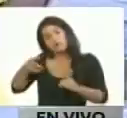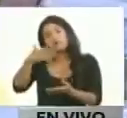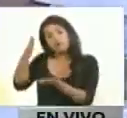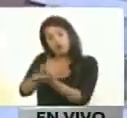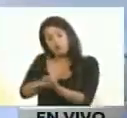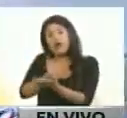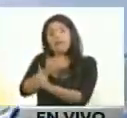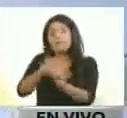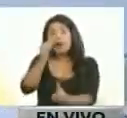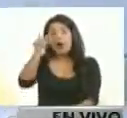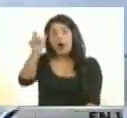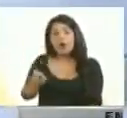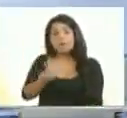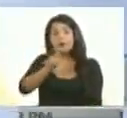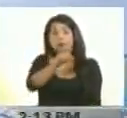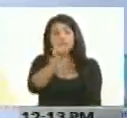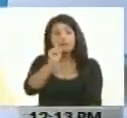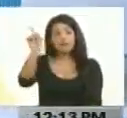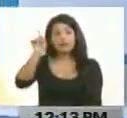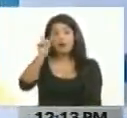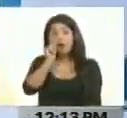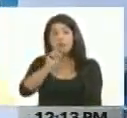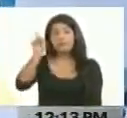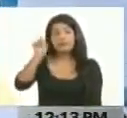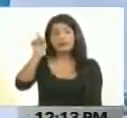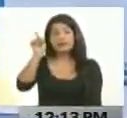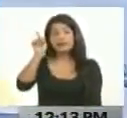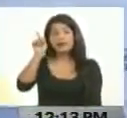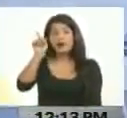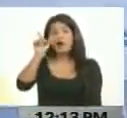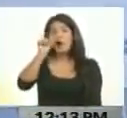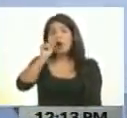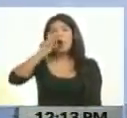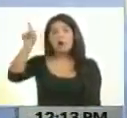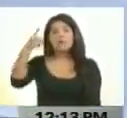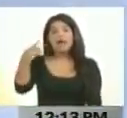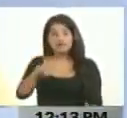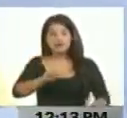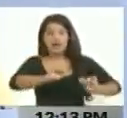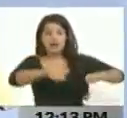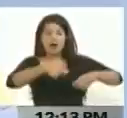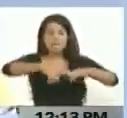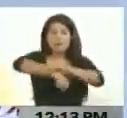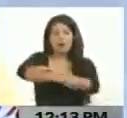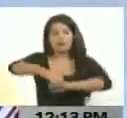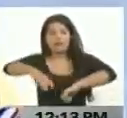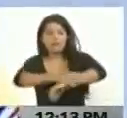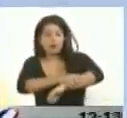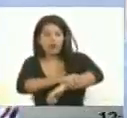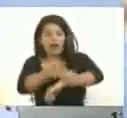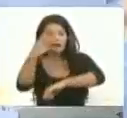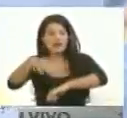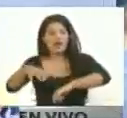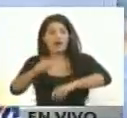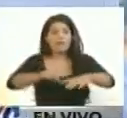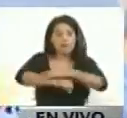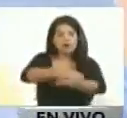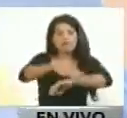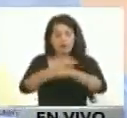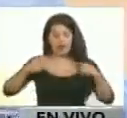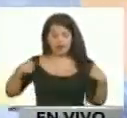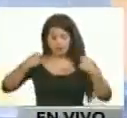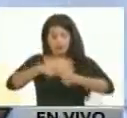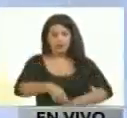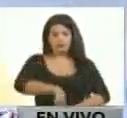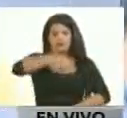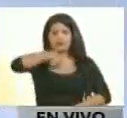ciudadano, como ustedes van a poder observar en las gráficas, estaba muy bien preparado, tenía botas aislantes de goma, tenía braga, tenía